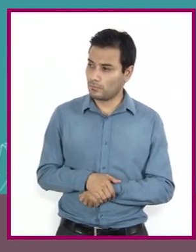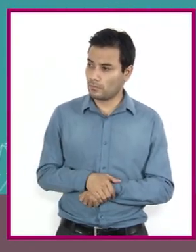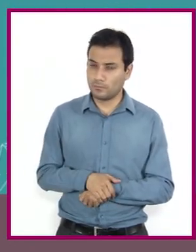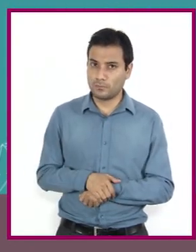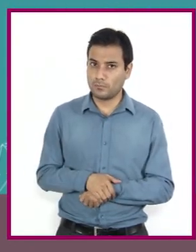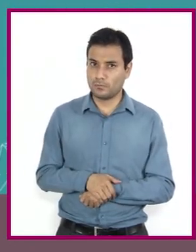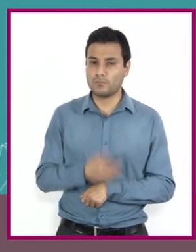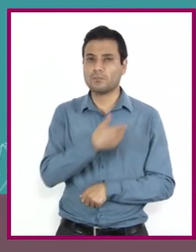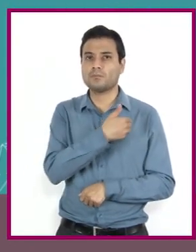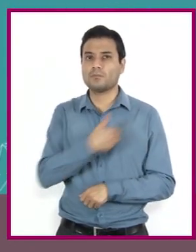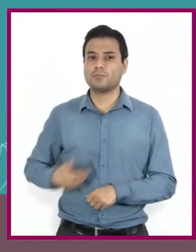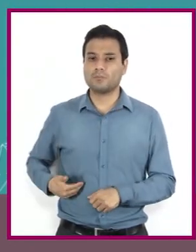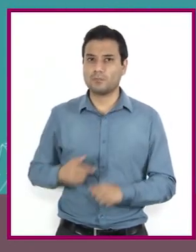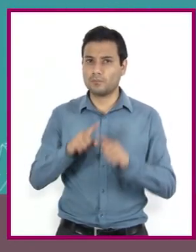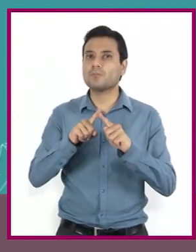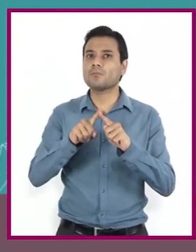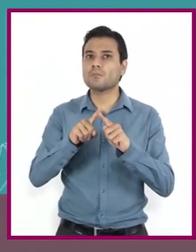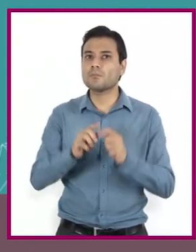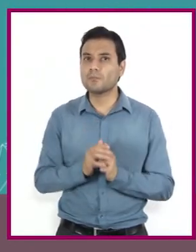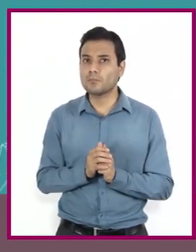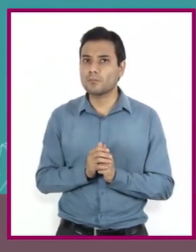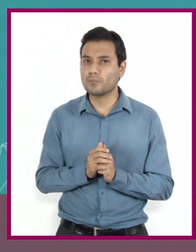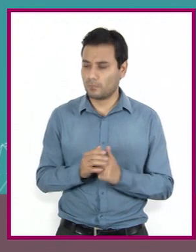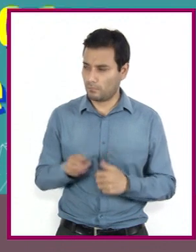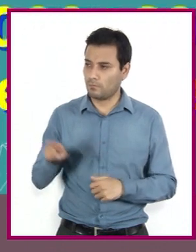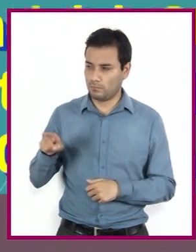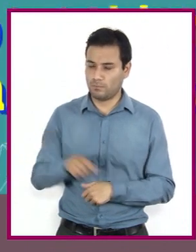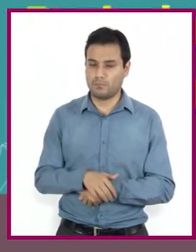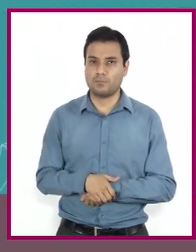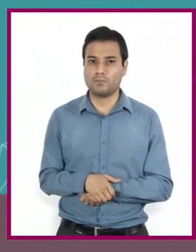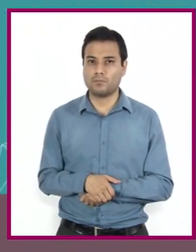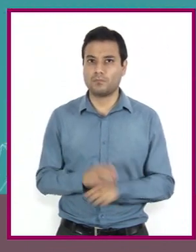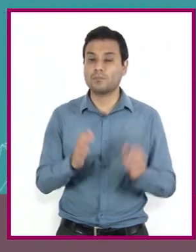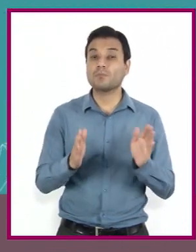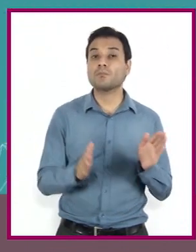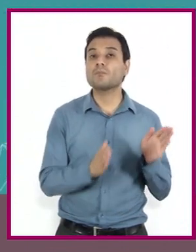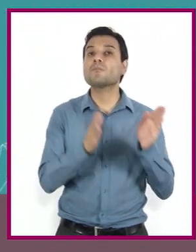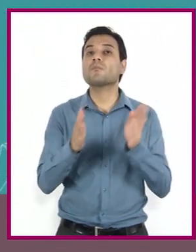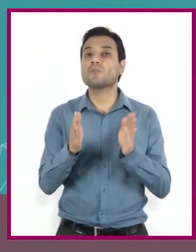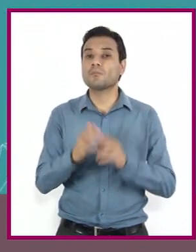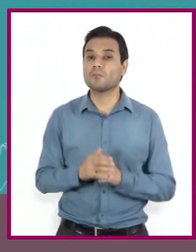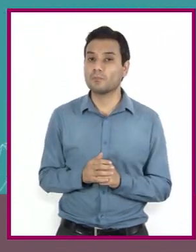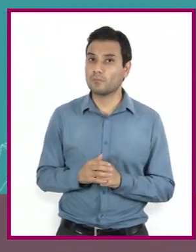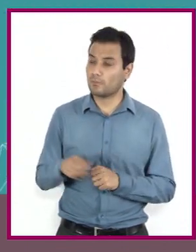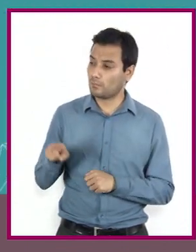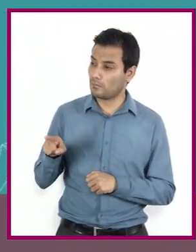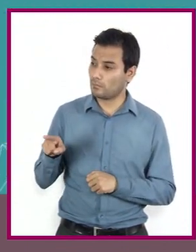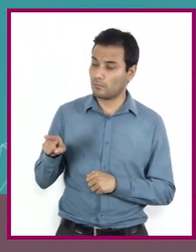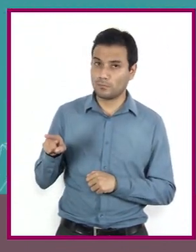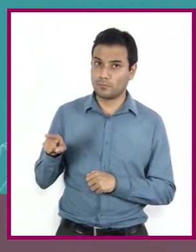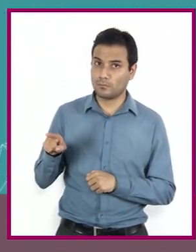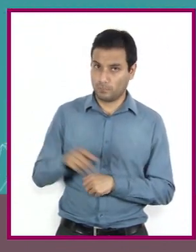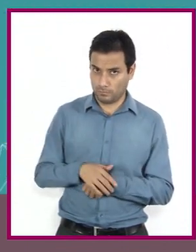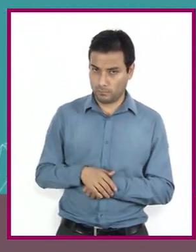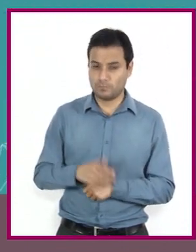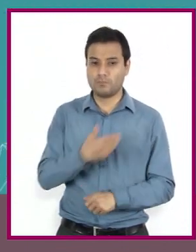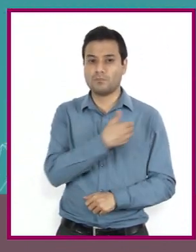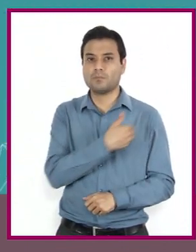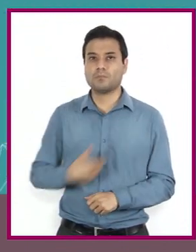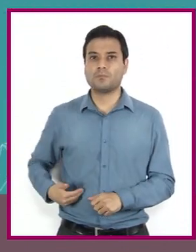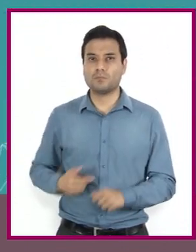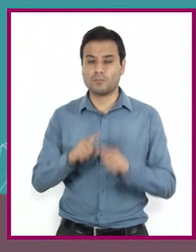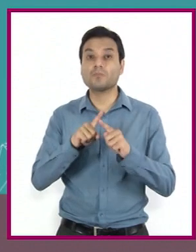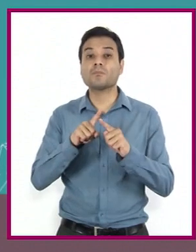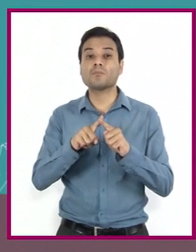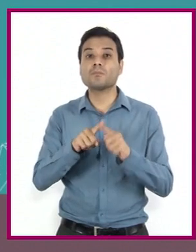a 2006 en la administración de Vicente Fox Quesada. Periodo presidencial de 2006 a 2012 durante